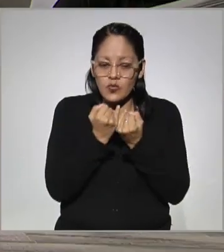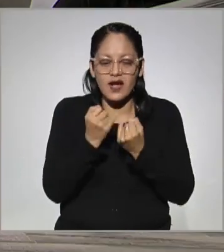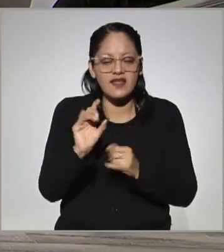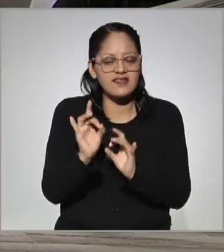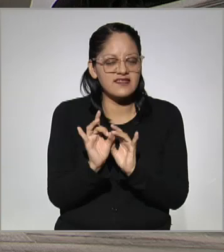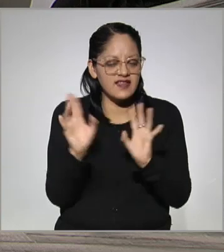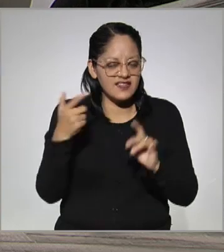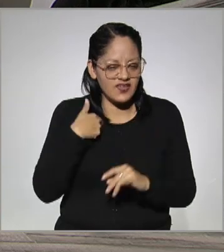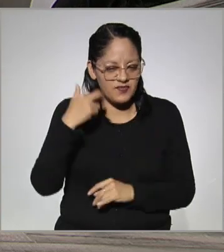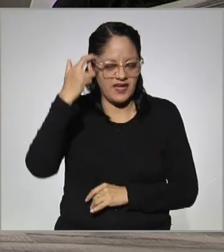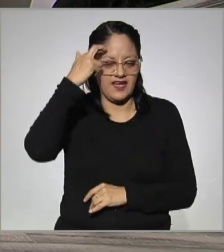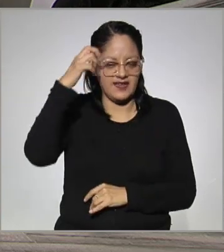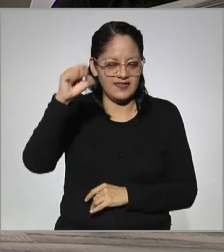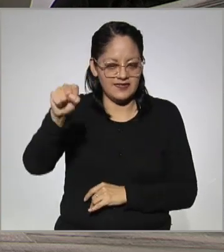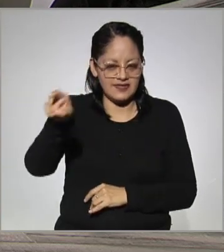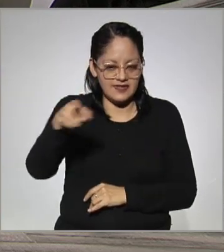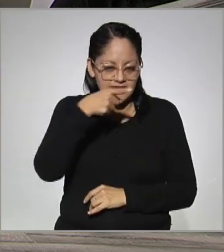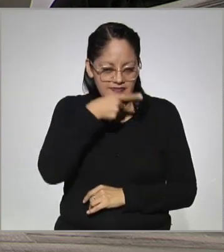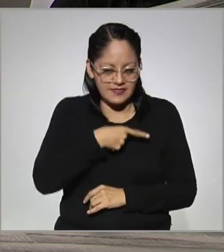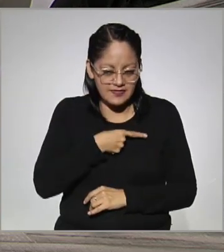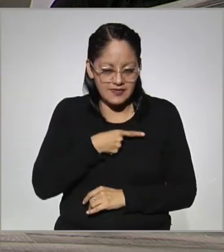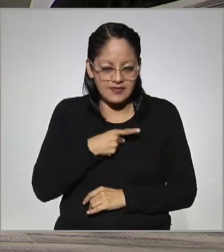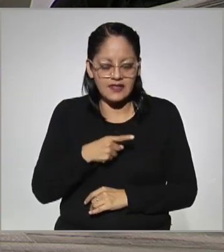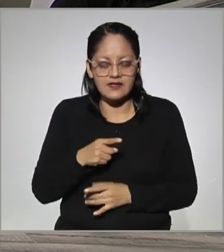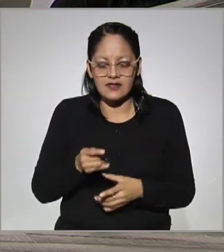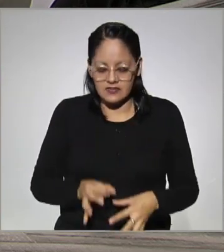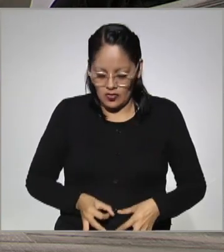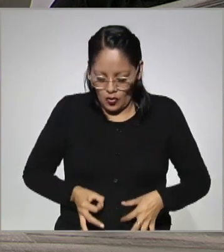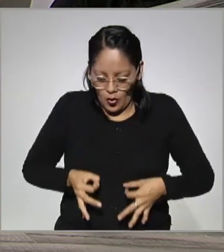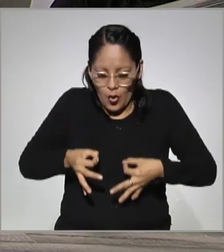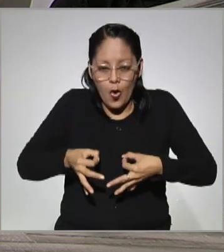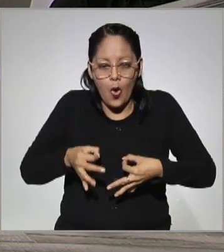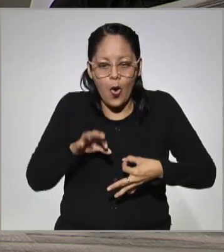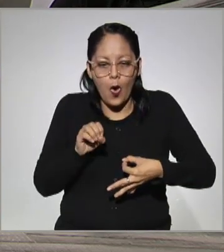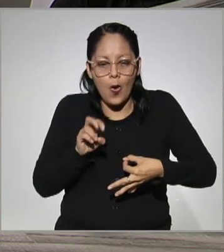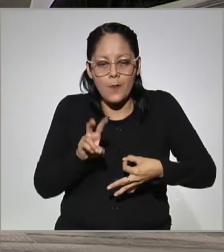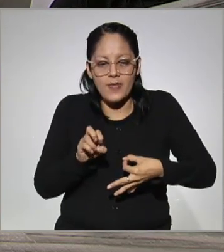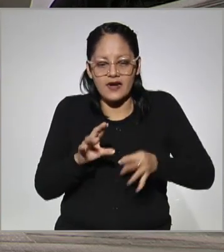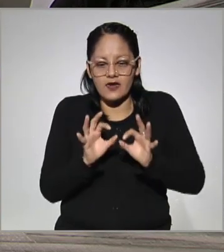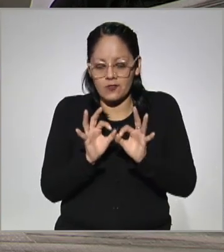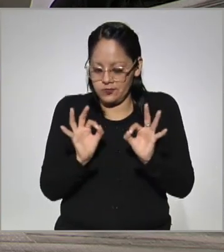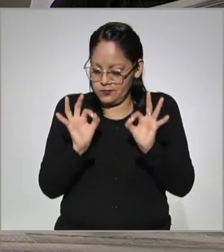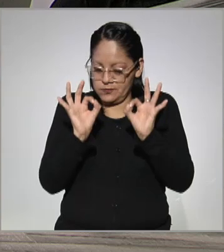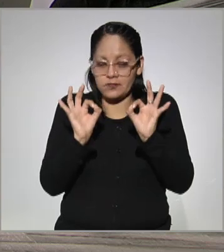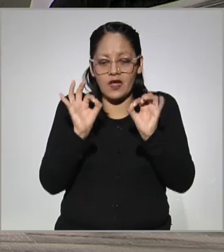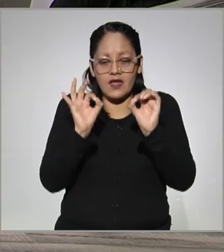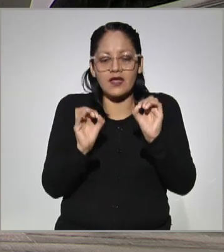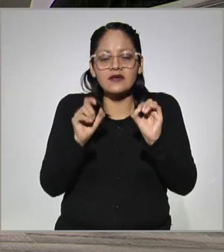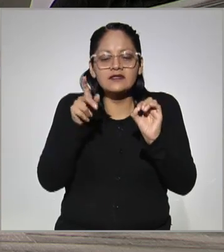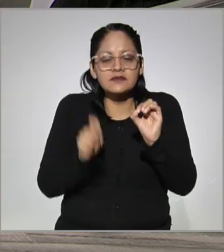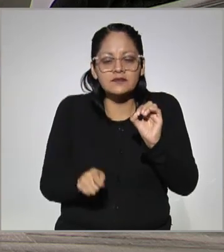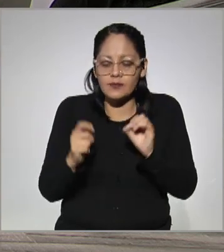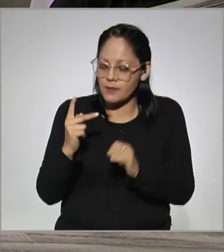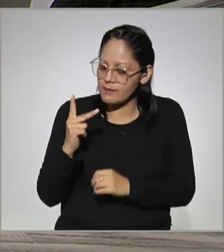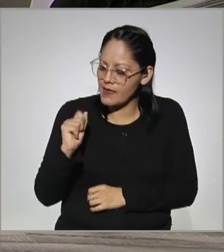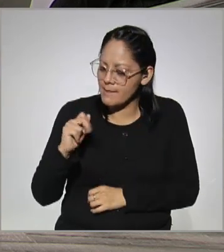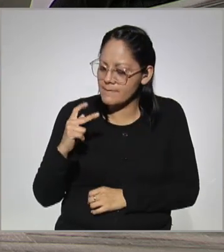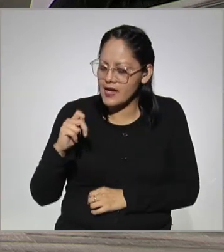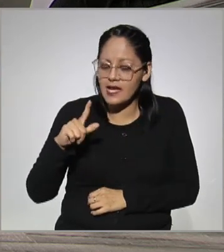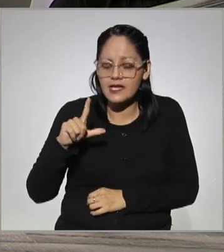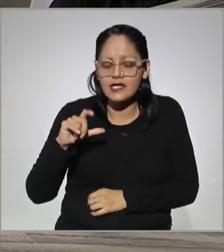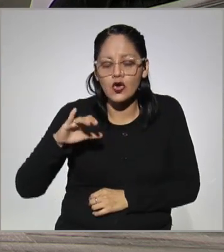repente me acordé que mencionaron lo de los ovarios. De repente también se tiene la idea de que el Papa Nicolau nos sirve